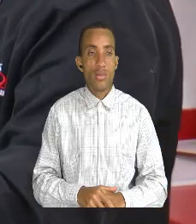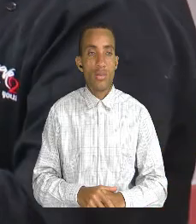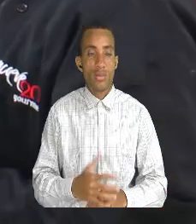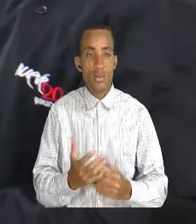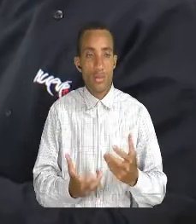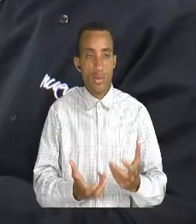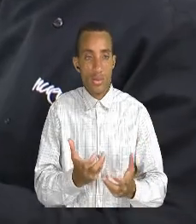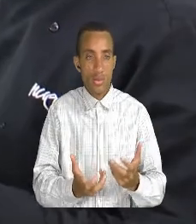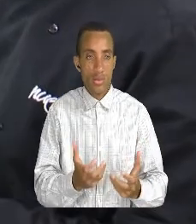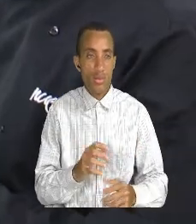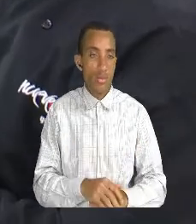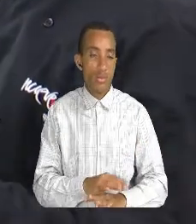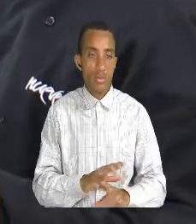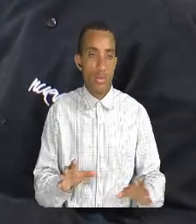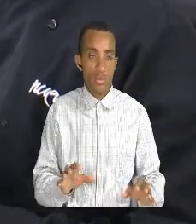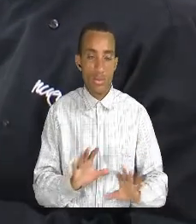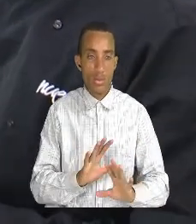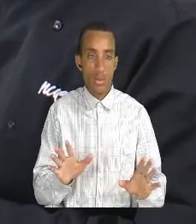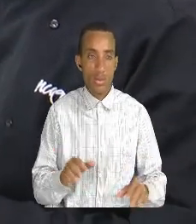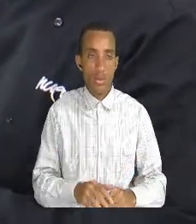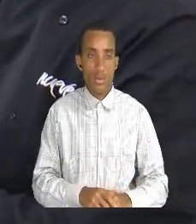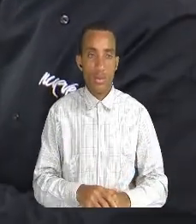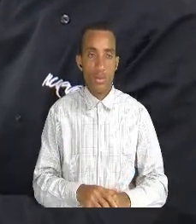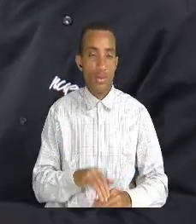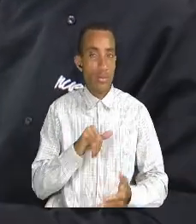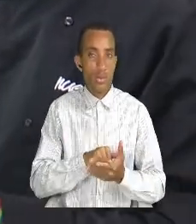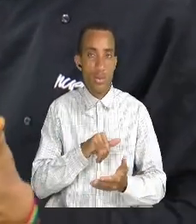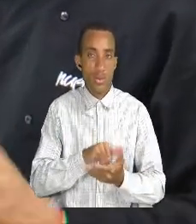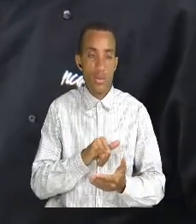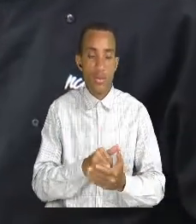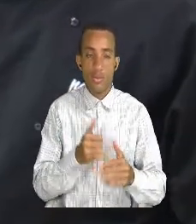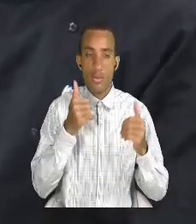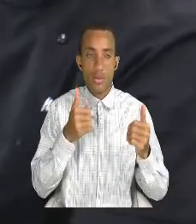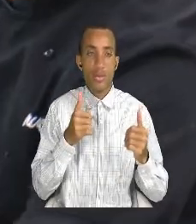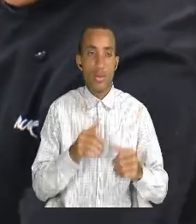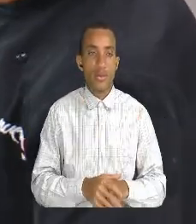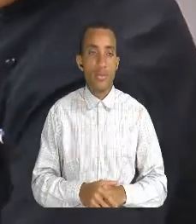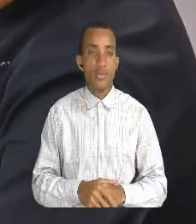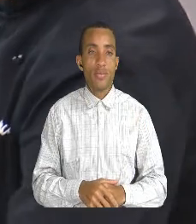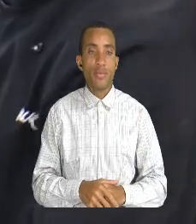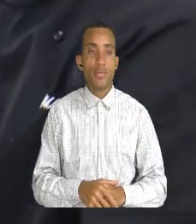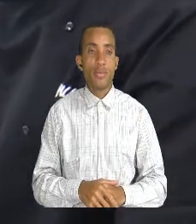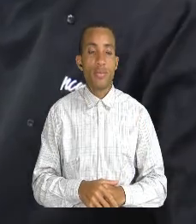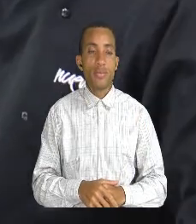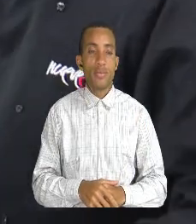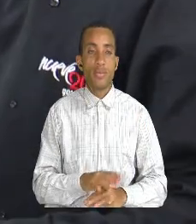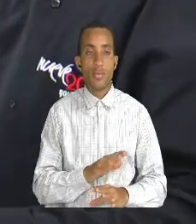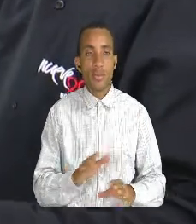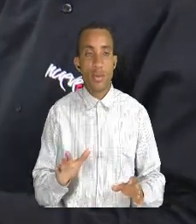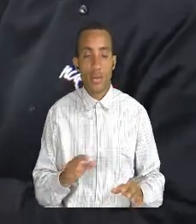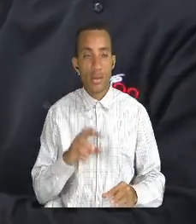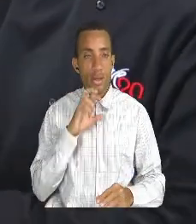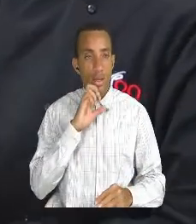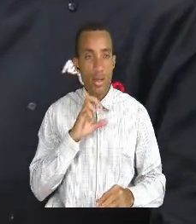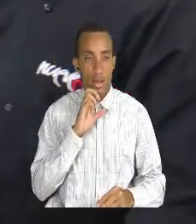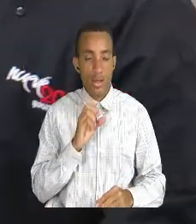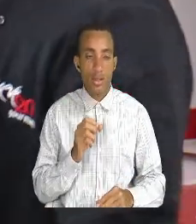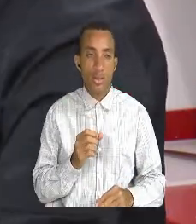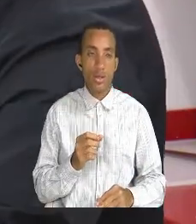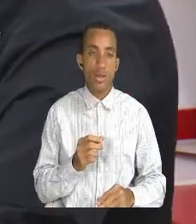Entonces, así los dejo y quedan igualitos, quedan bien. Okay, no van a necesitar más. Es como cuando utilizamos carne suave o carne dura,